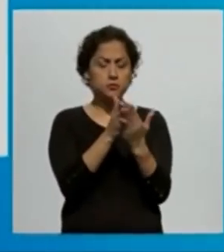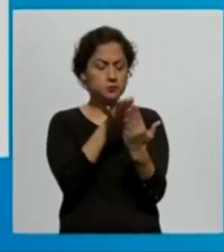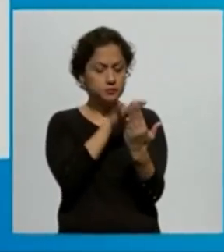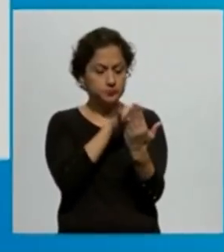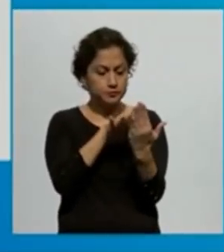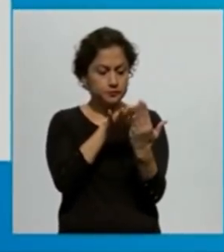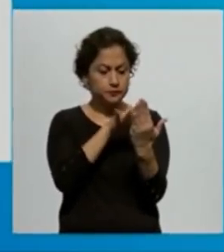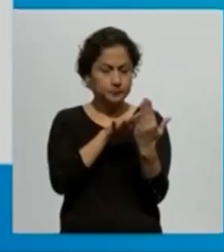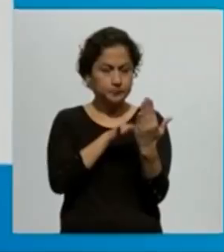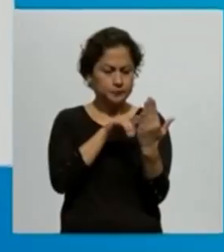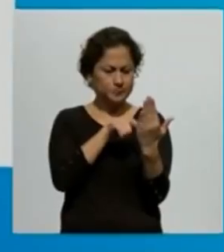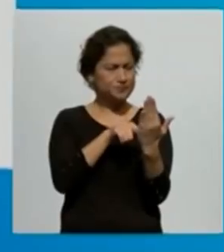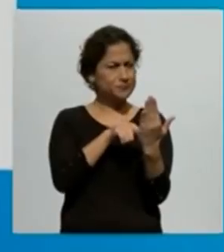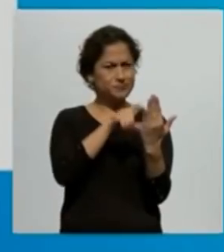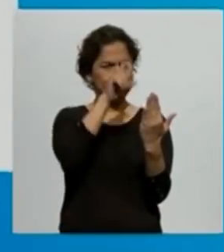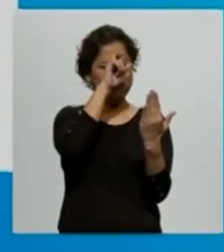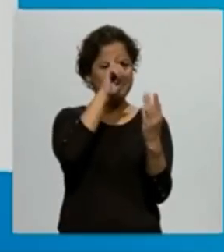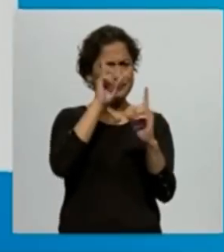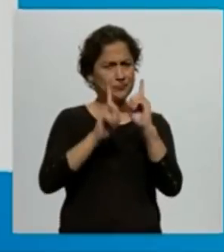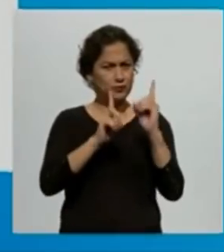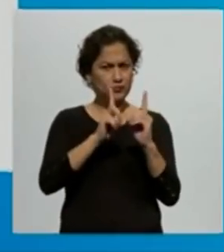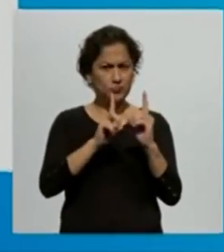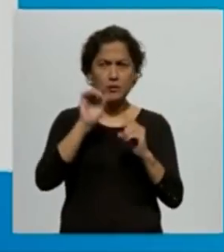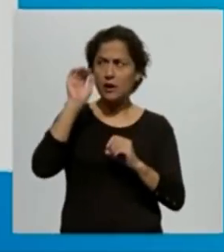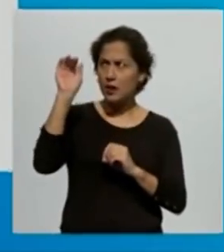algún amigo si aún no entiendes o si aún no lees.